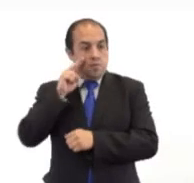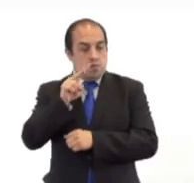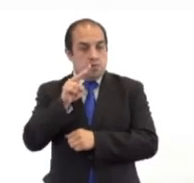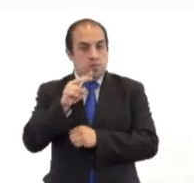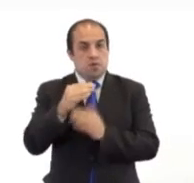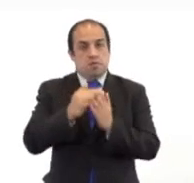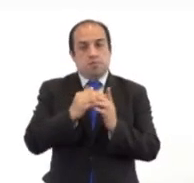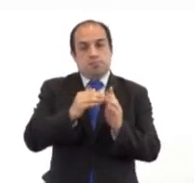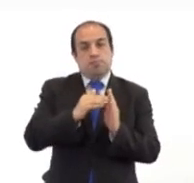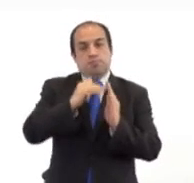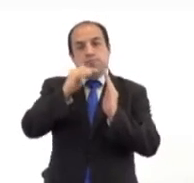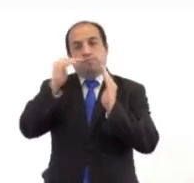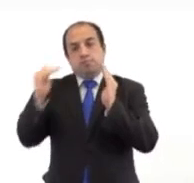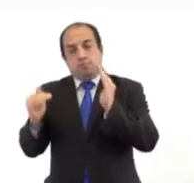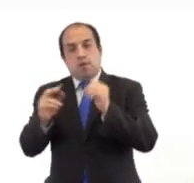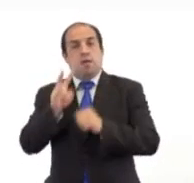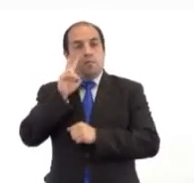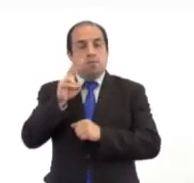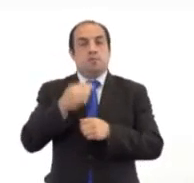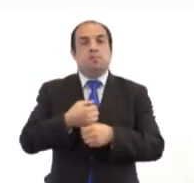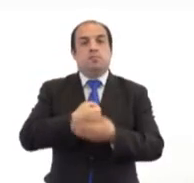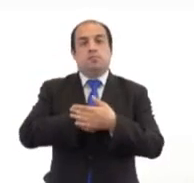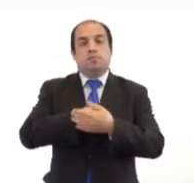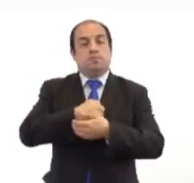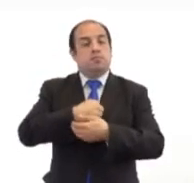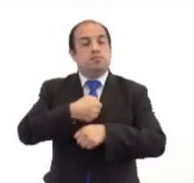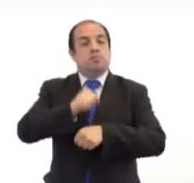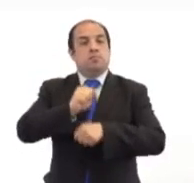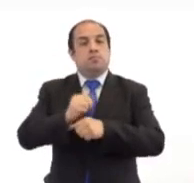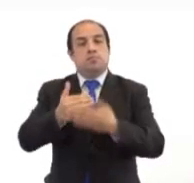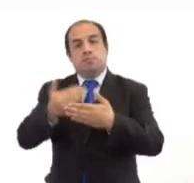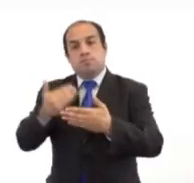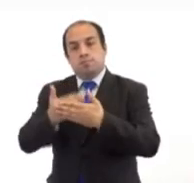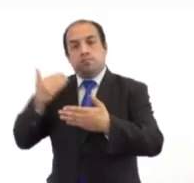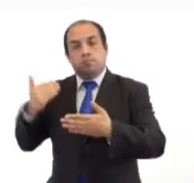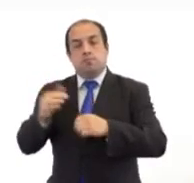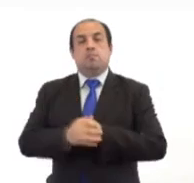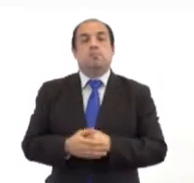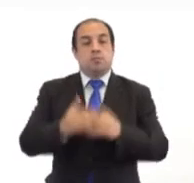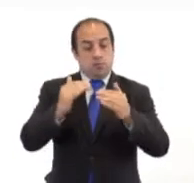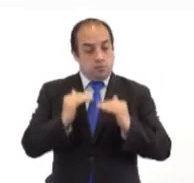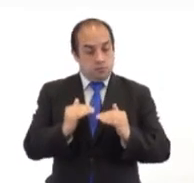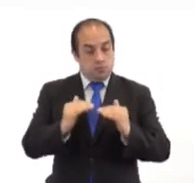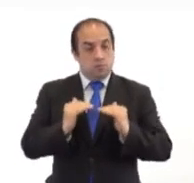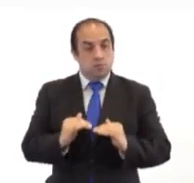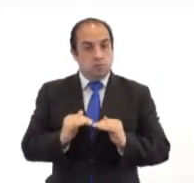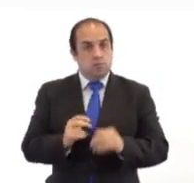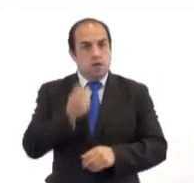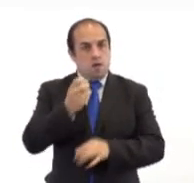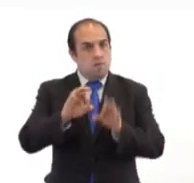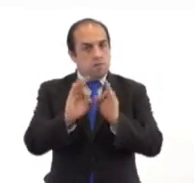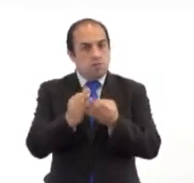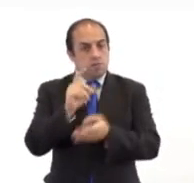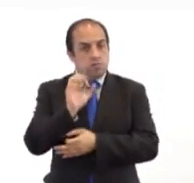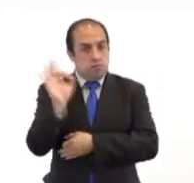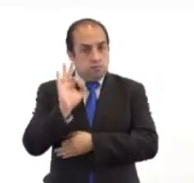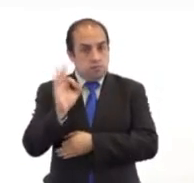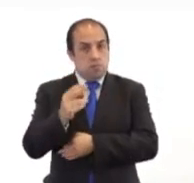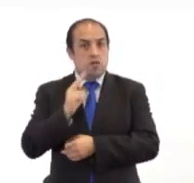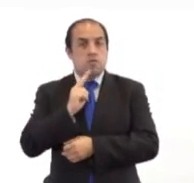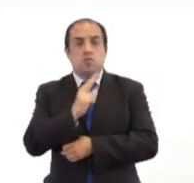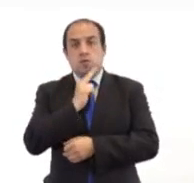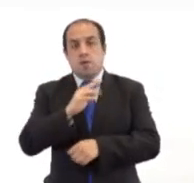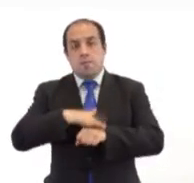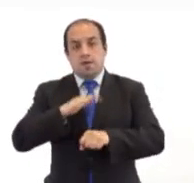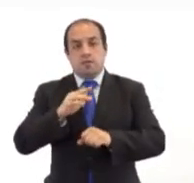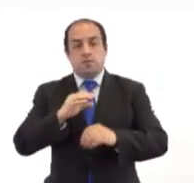de manera estrepitosa que vimos las semanas previas. Siguiente. Siguiente. En este sentido, tal vez la noticia que más